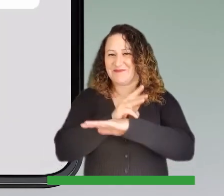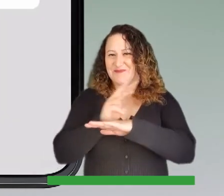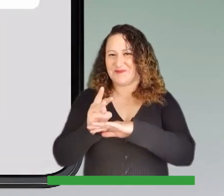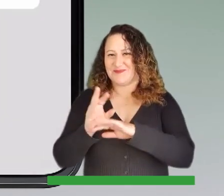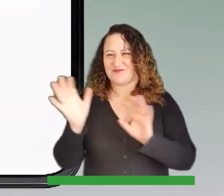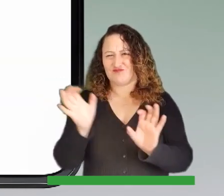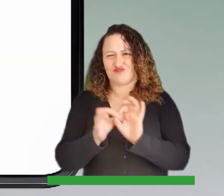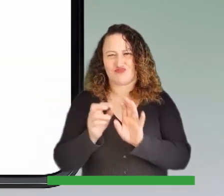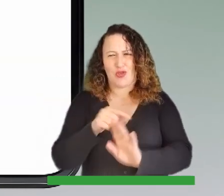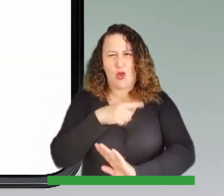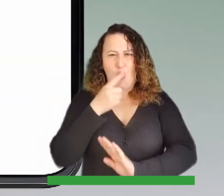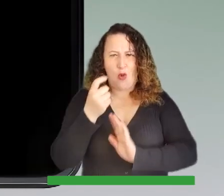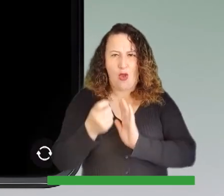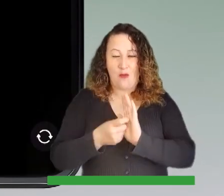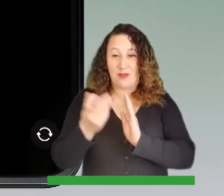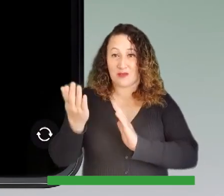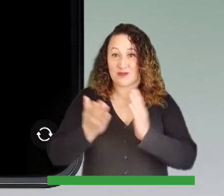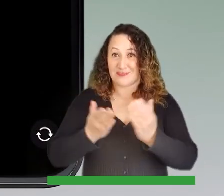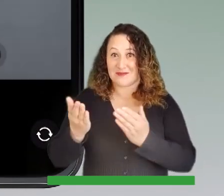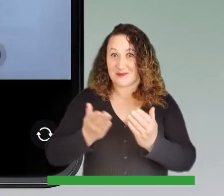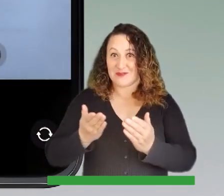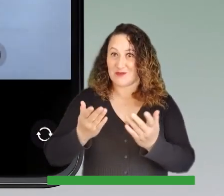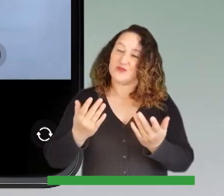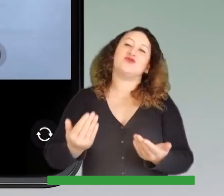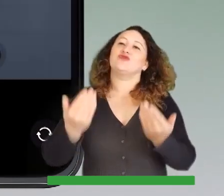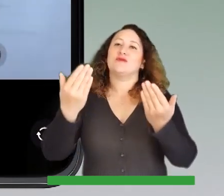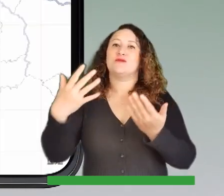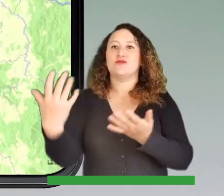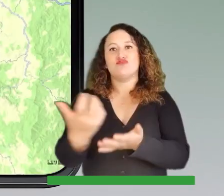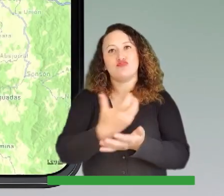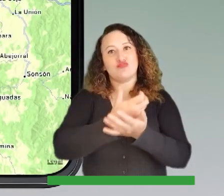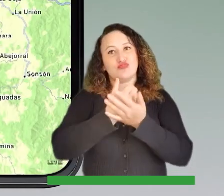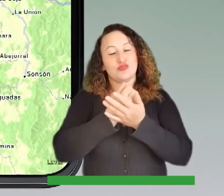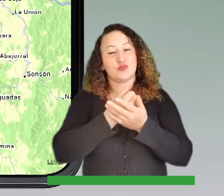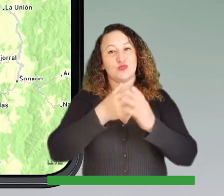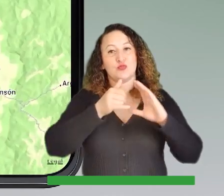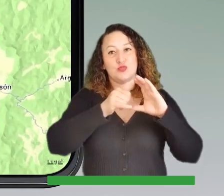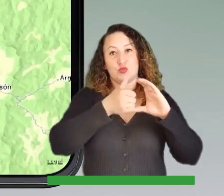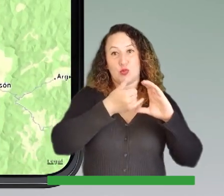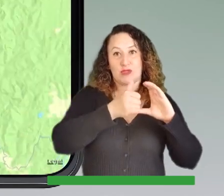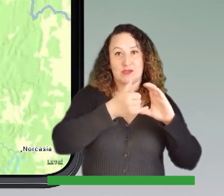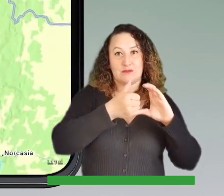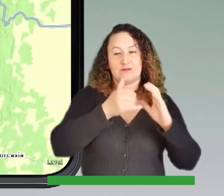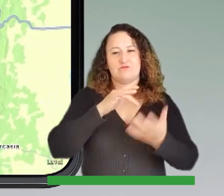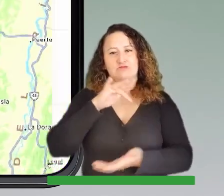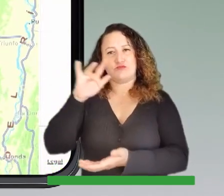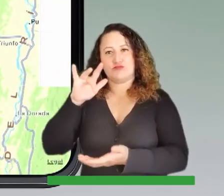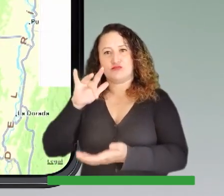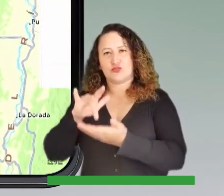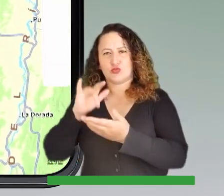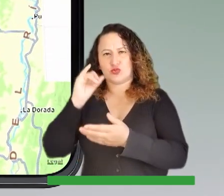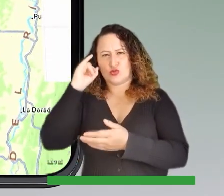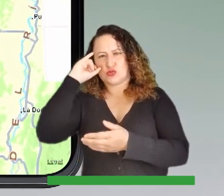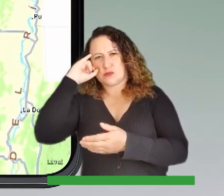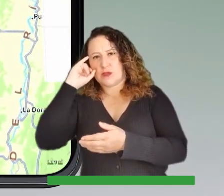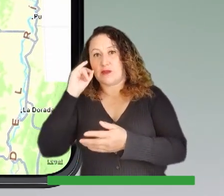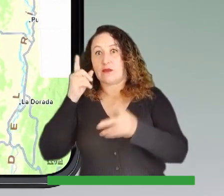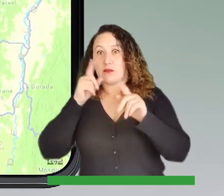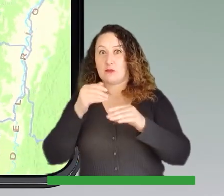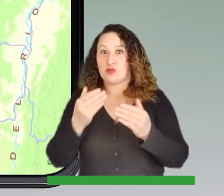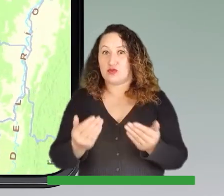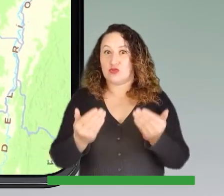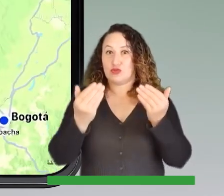de servicios, gestionará la información recopilada a través de WhatsApp, georreferenciará la sospecha y